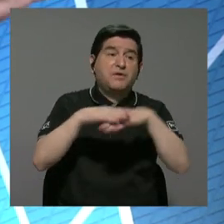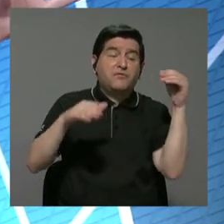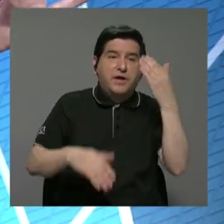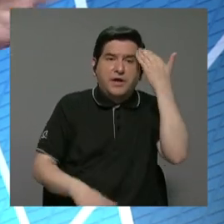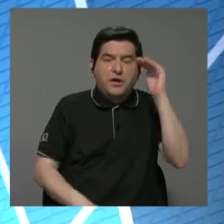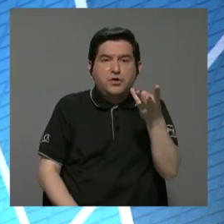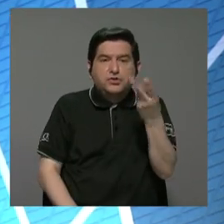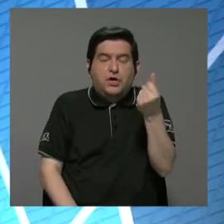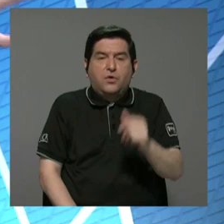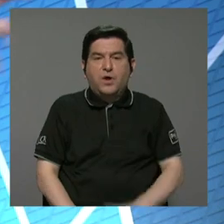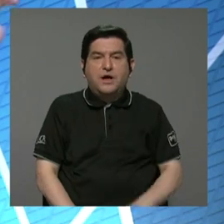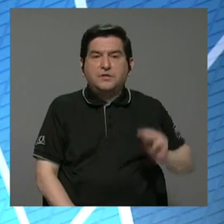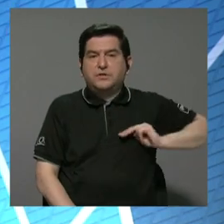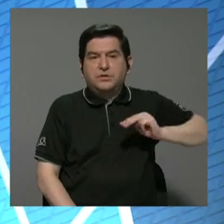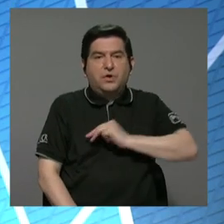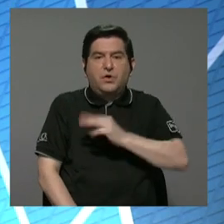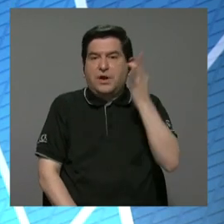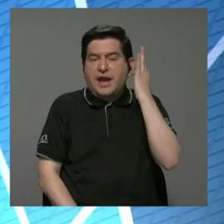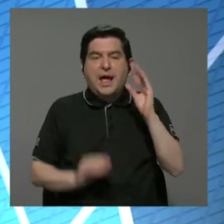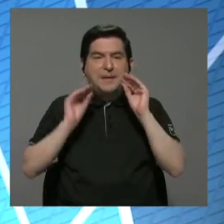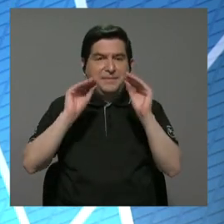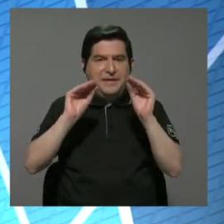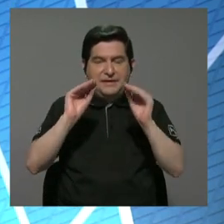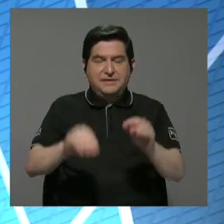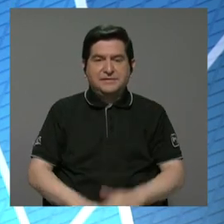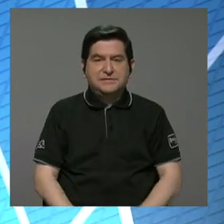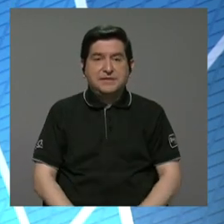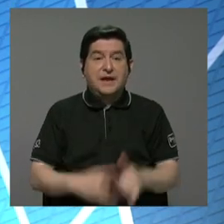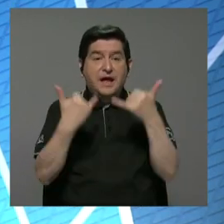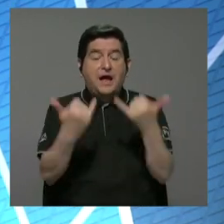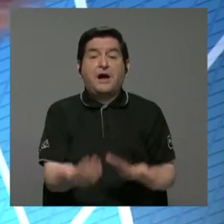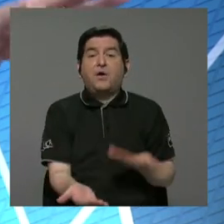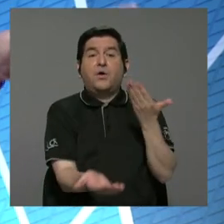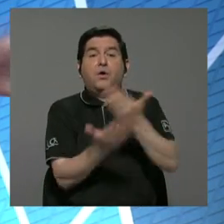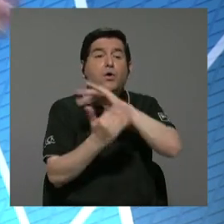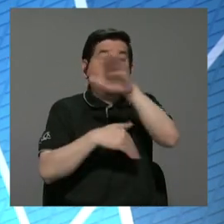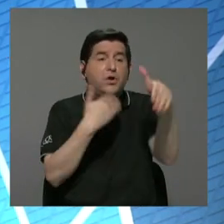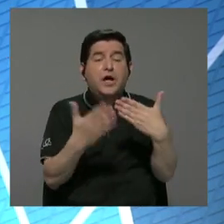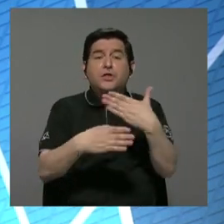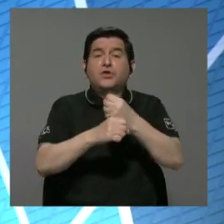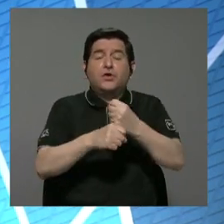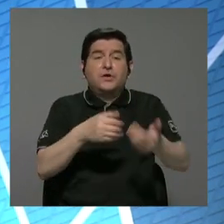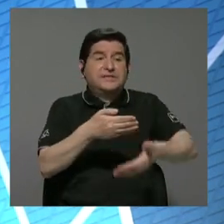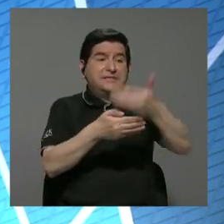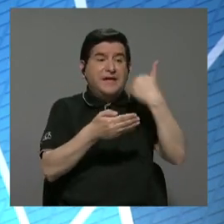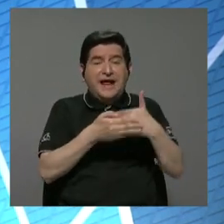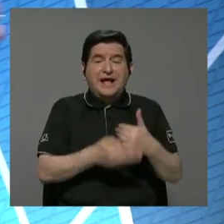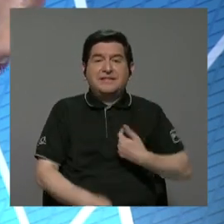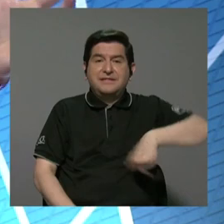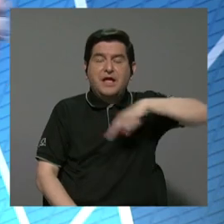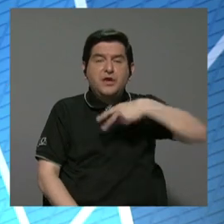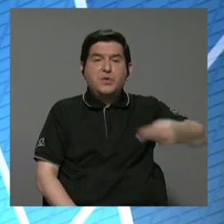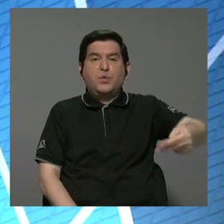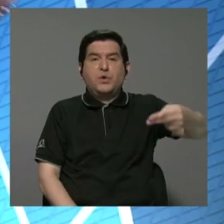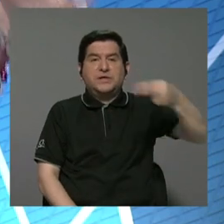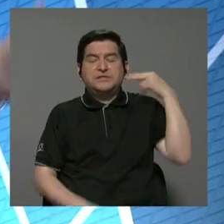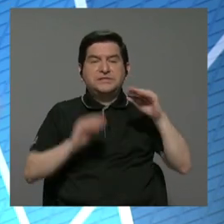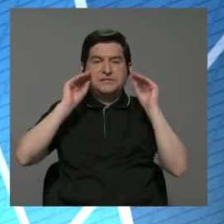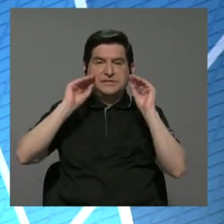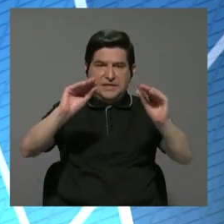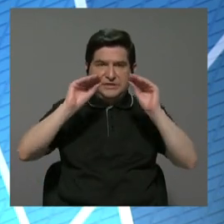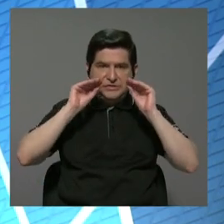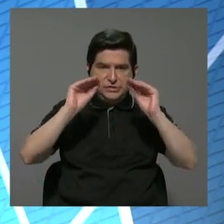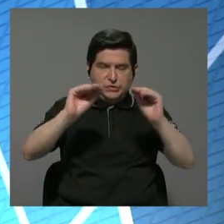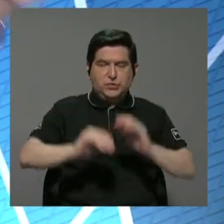vivió fuera la ministra de Educación, ¿verdad? También. Y ahora vienen planteando que todo lo que se ha hecho, toda nuestra historia en